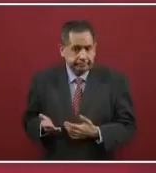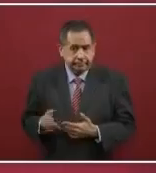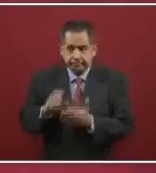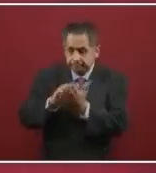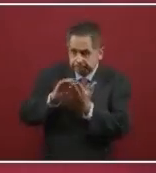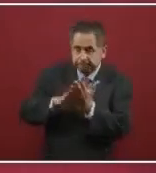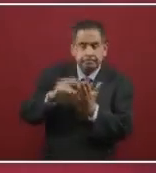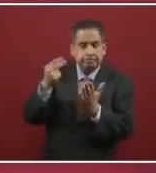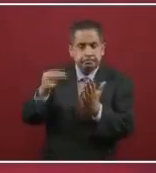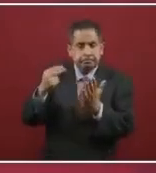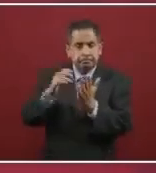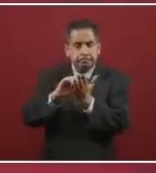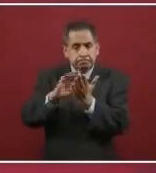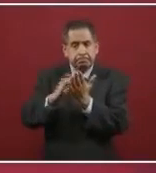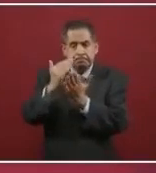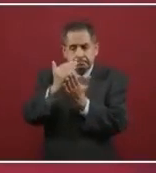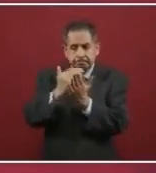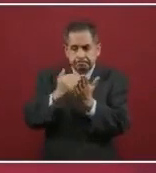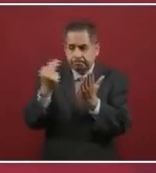registro